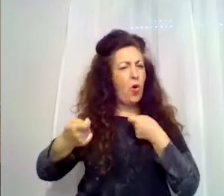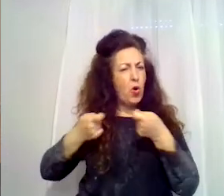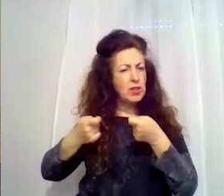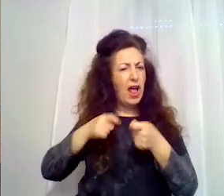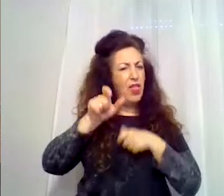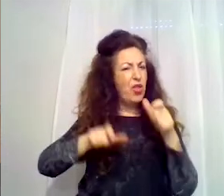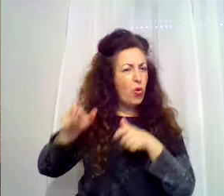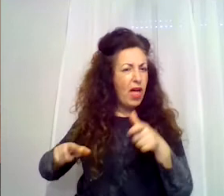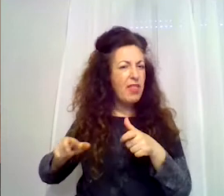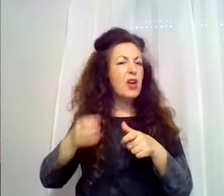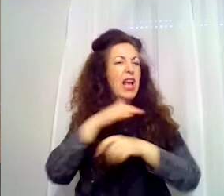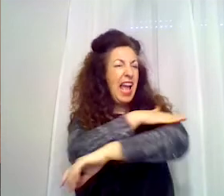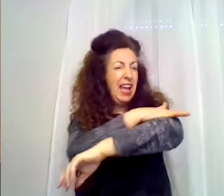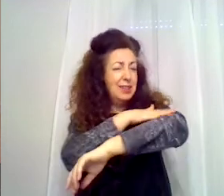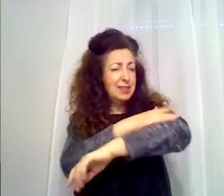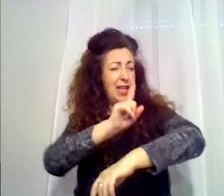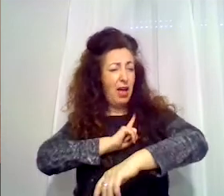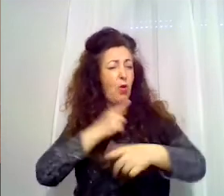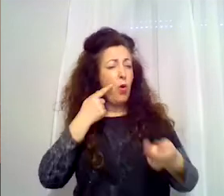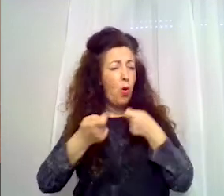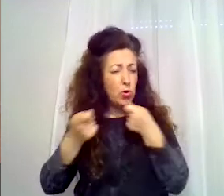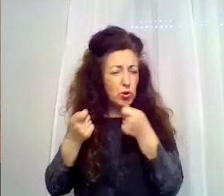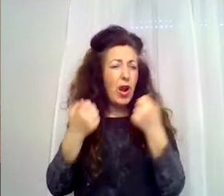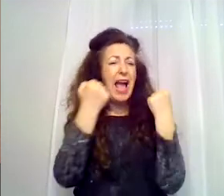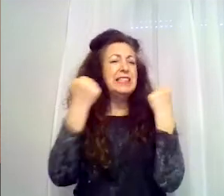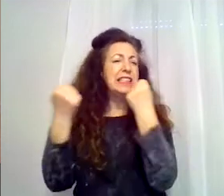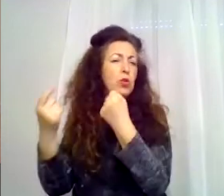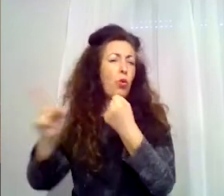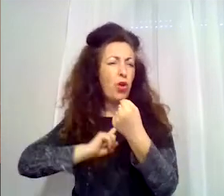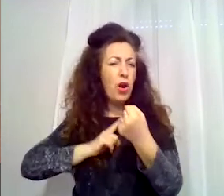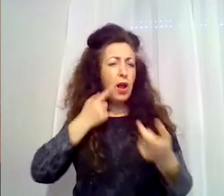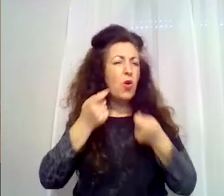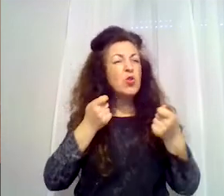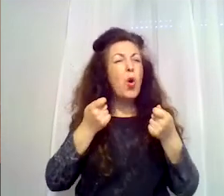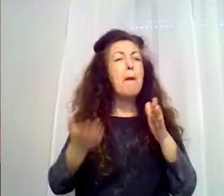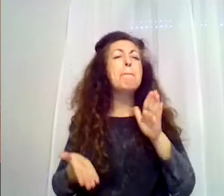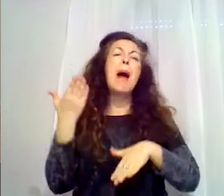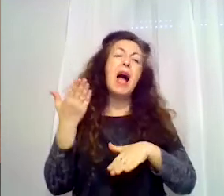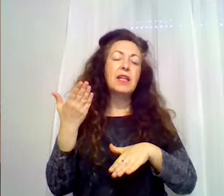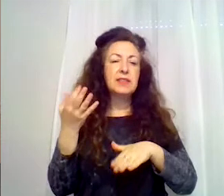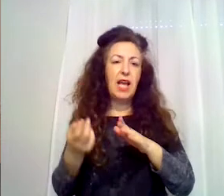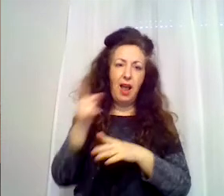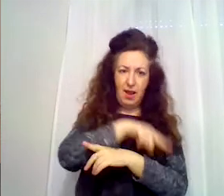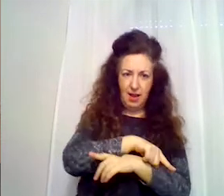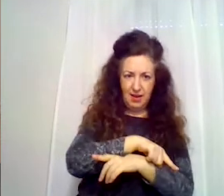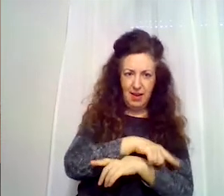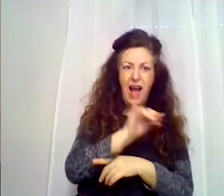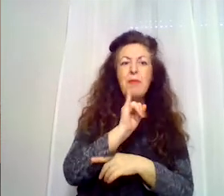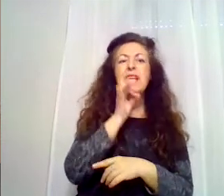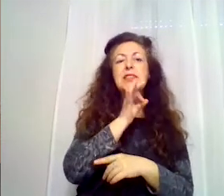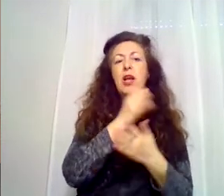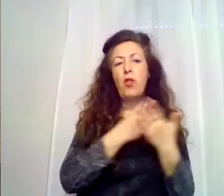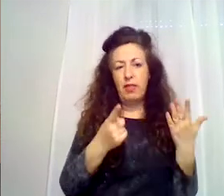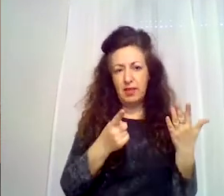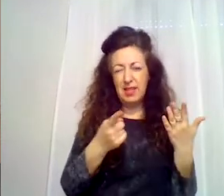especiales, personajes singulares, como tantas veces ocurre en el mundo del arte. Un creador no suele ser un buen burgués,